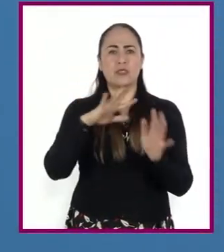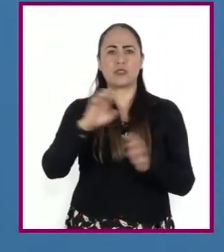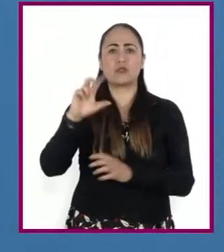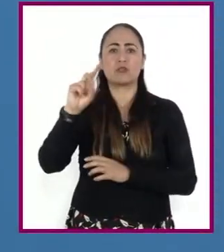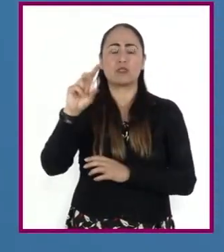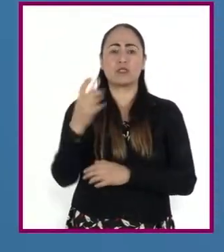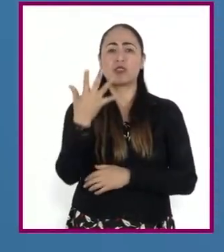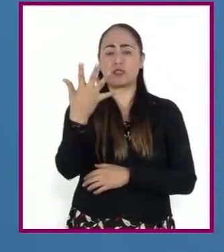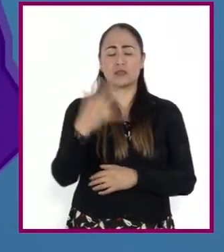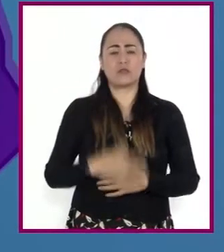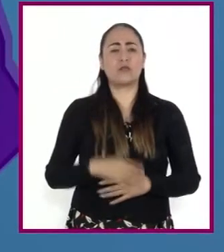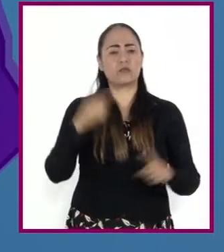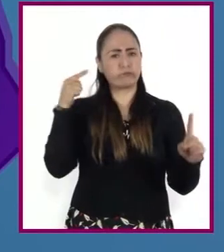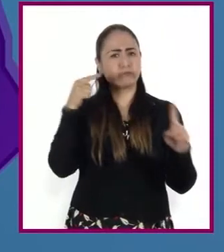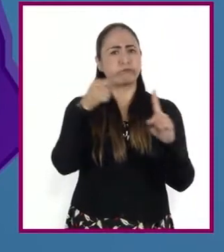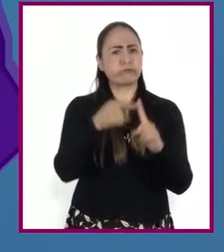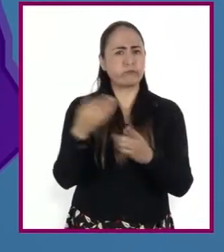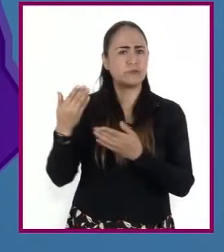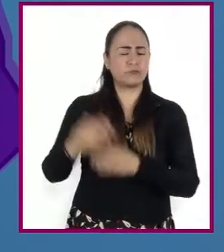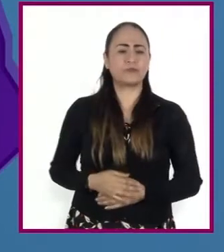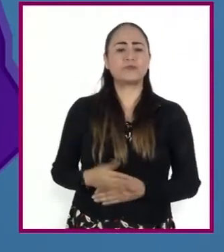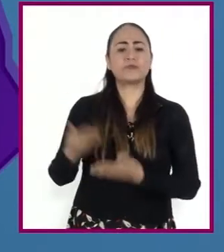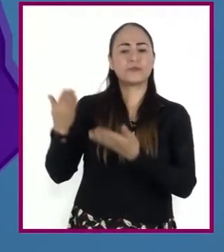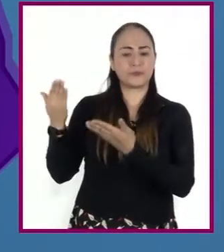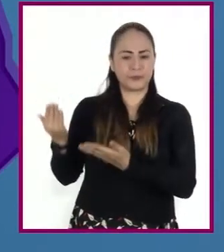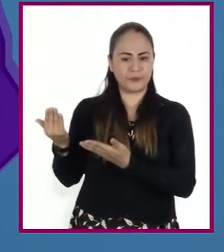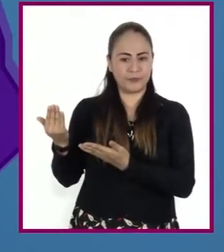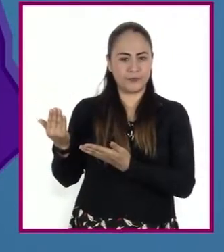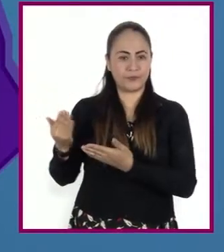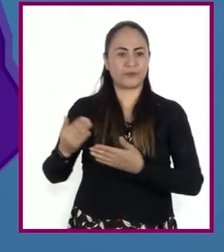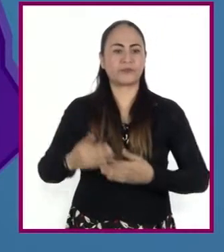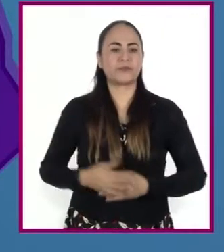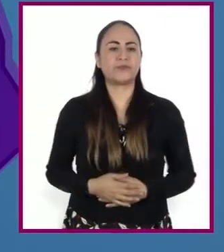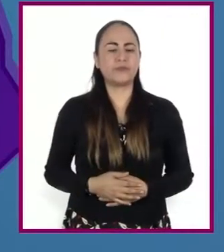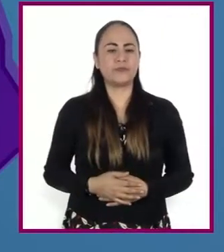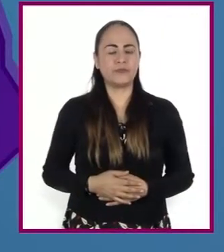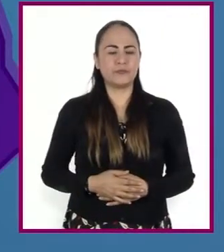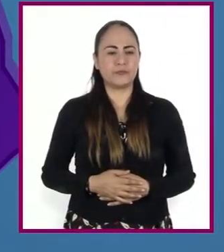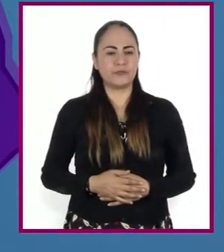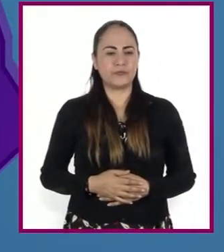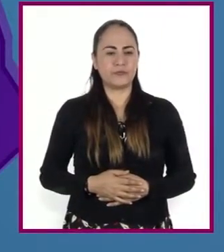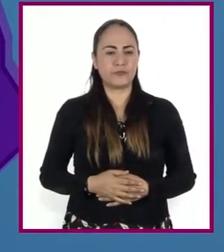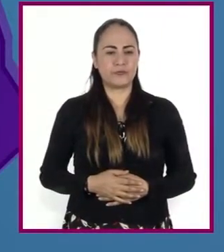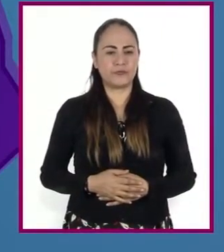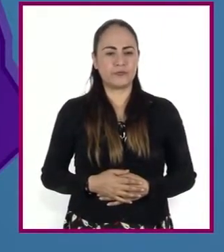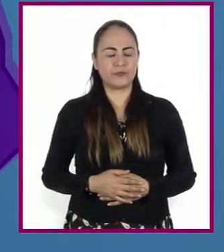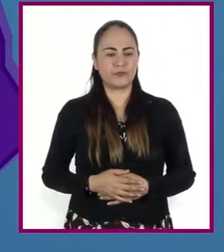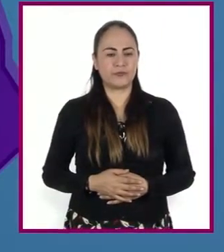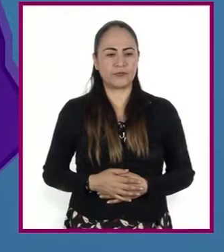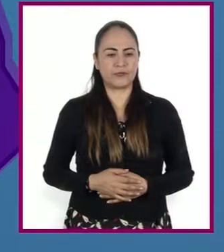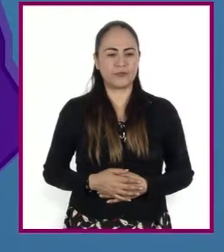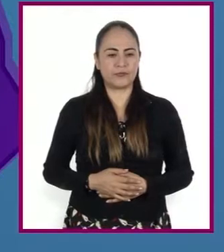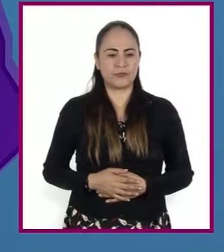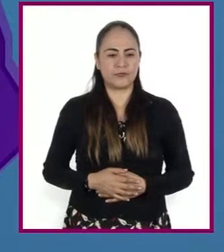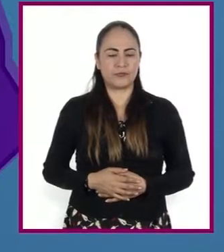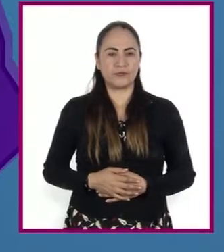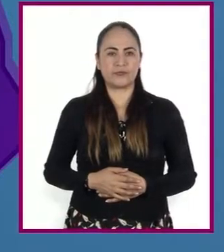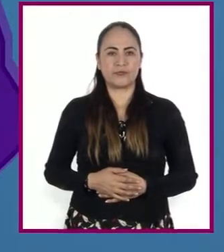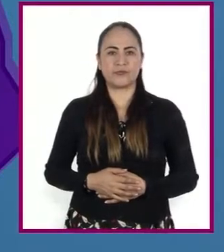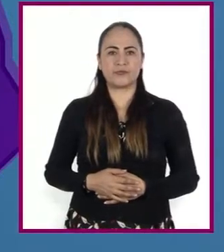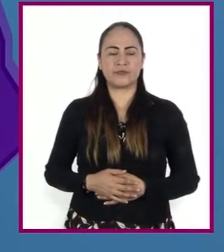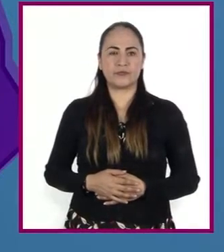el propósito será el de conocer los primeros gobiernos de la Nueva España, las audiencias gobernadoras